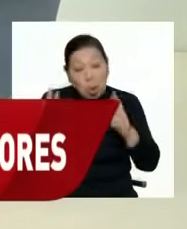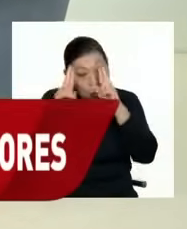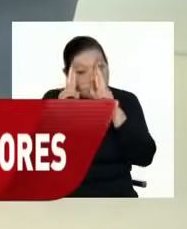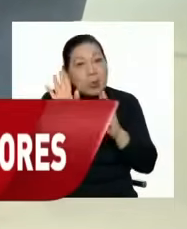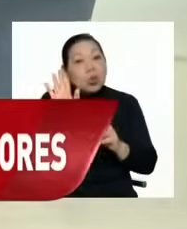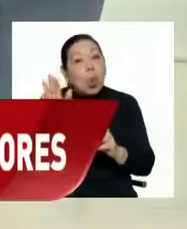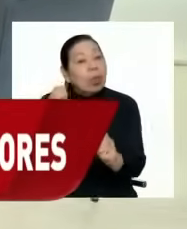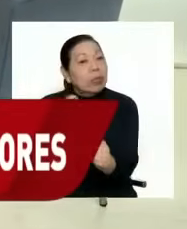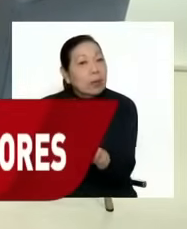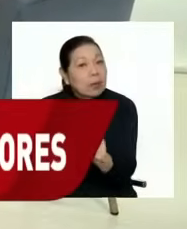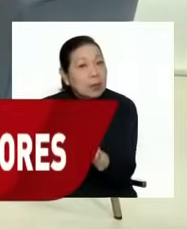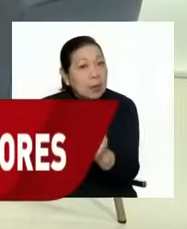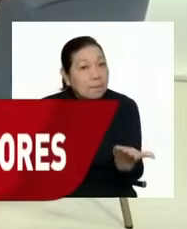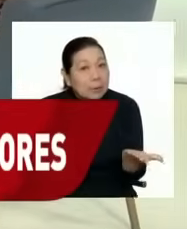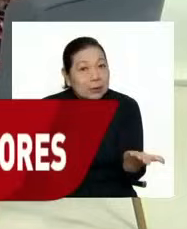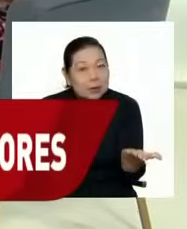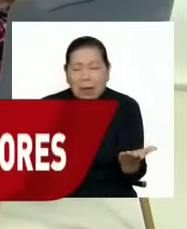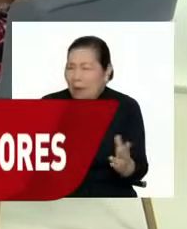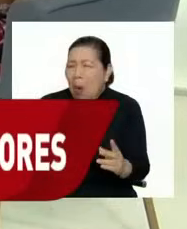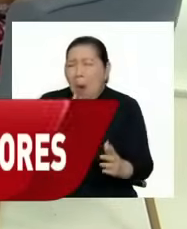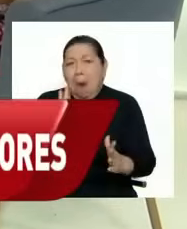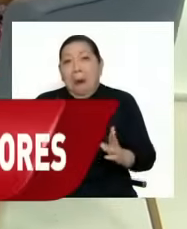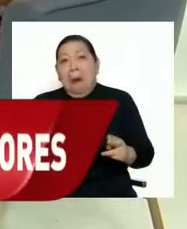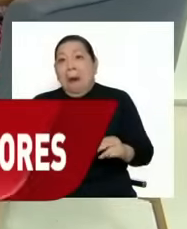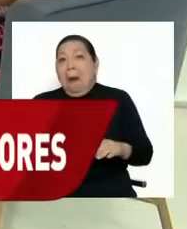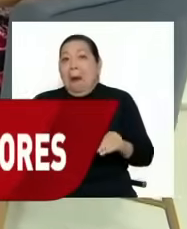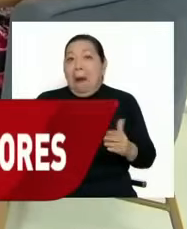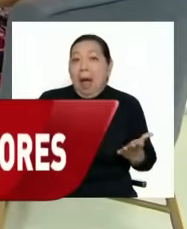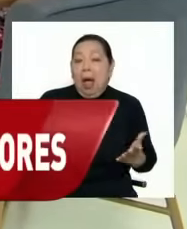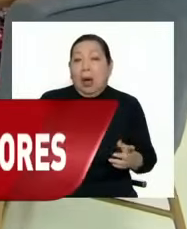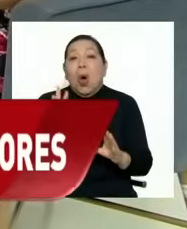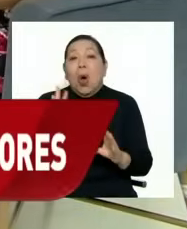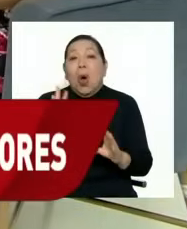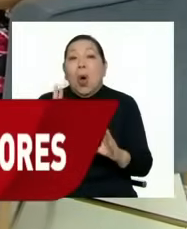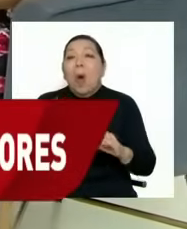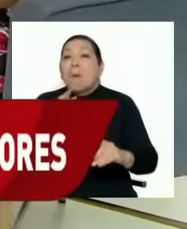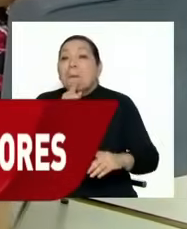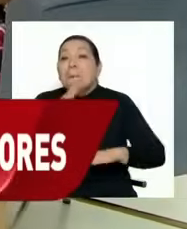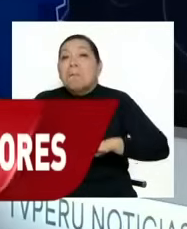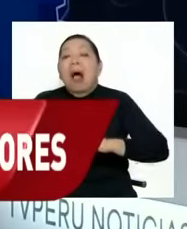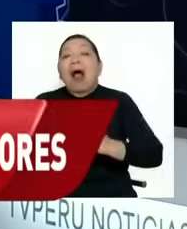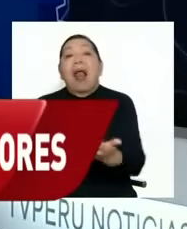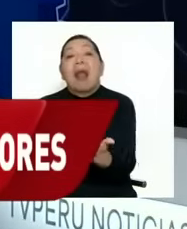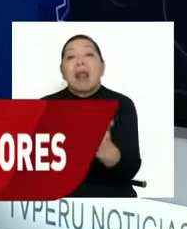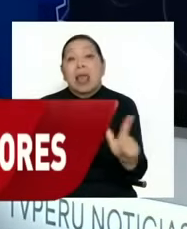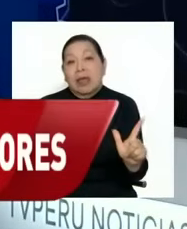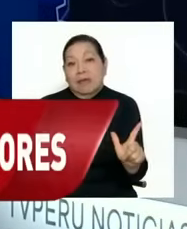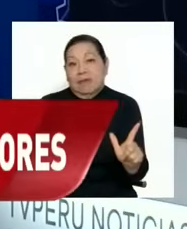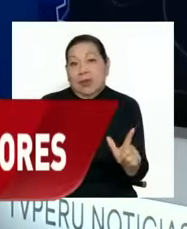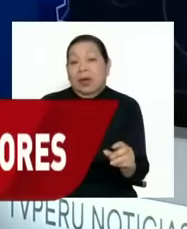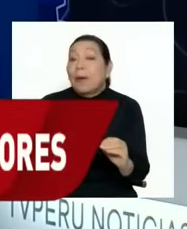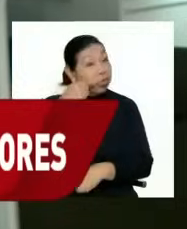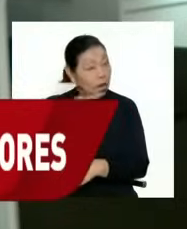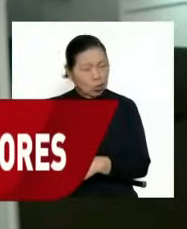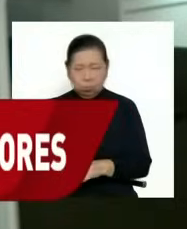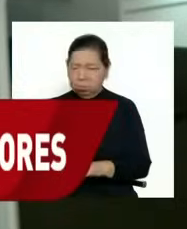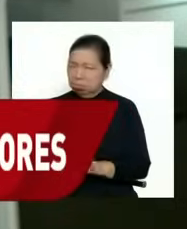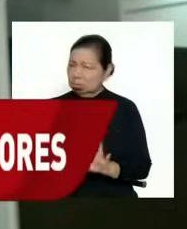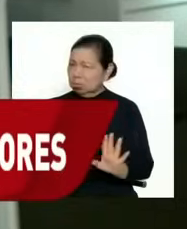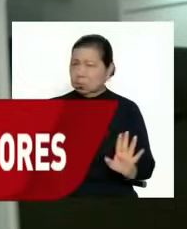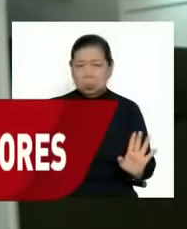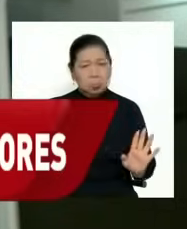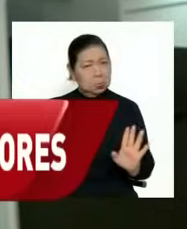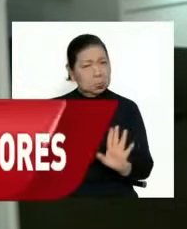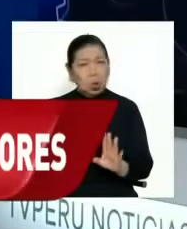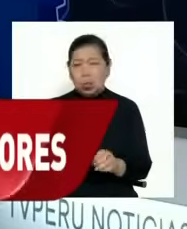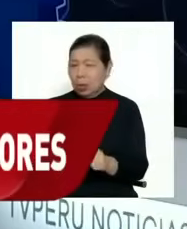su trabajo, porque eso es estar comprometido con la corrupción y formar parte de la organización criminal. No